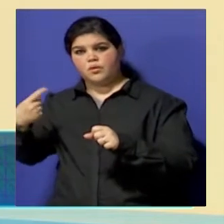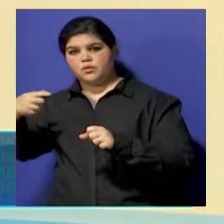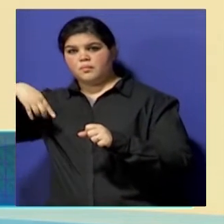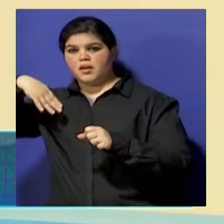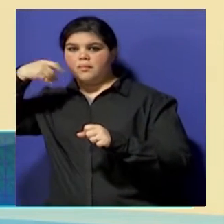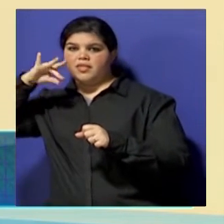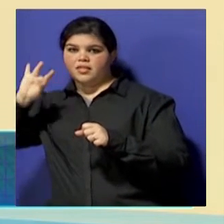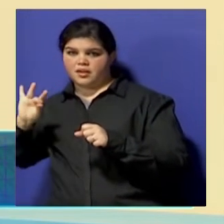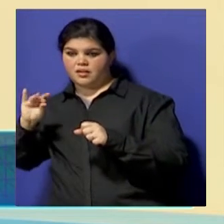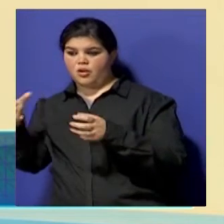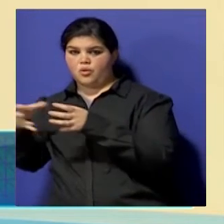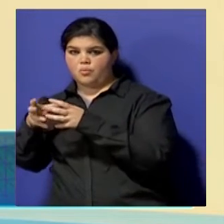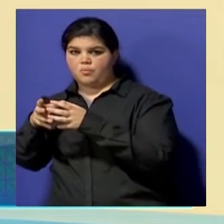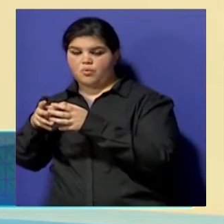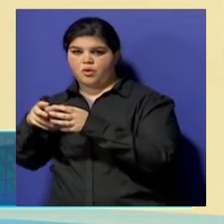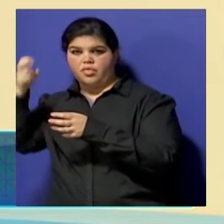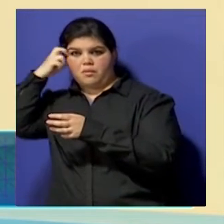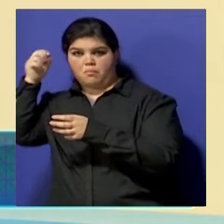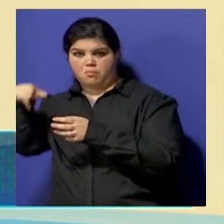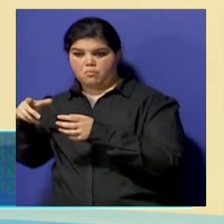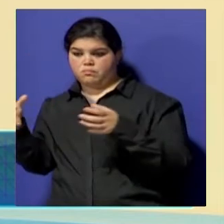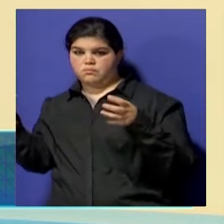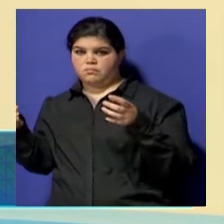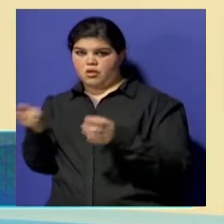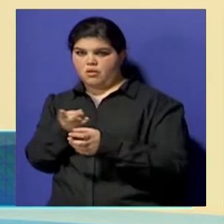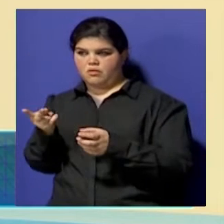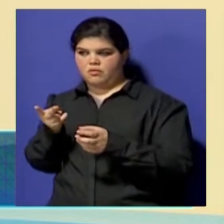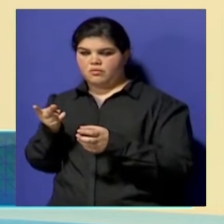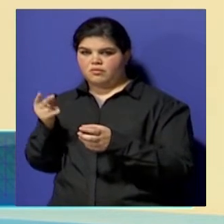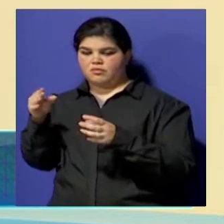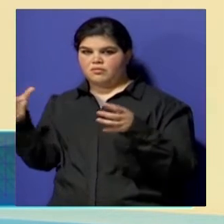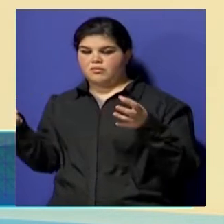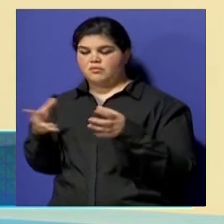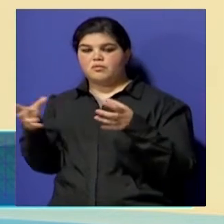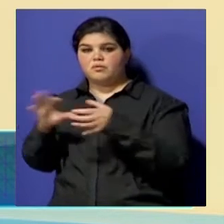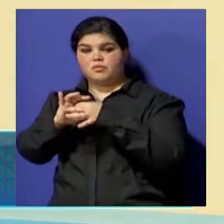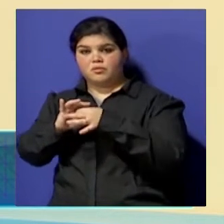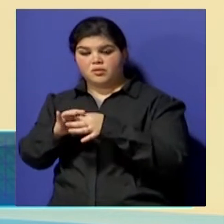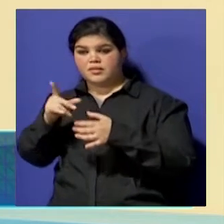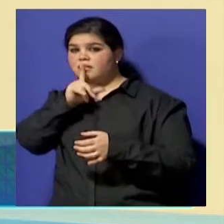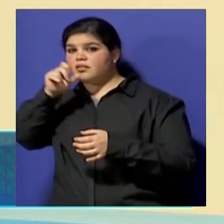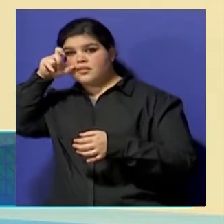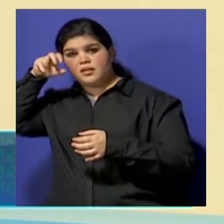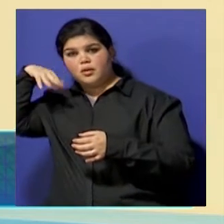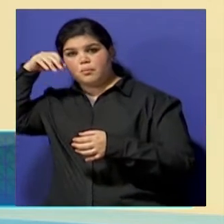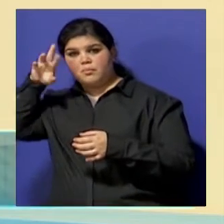PMDD, digamos, el Partido Democrático, el cual una de las figuras es Temer, pero también está,